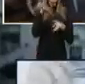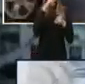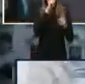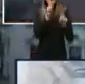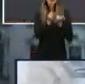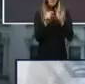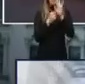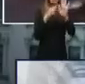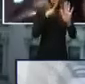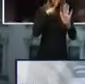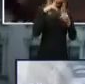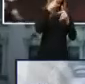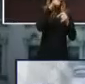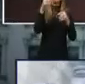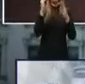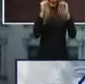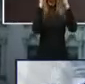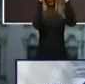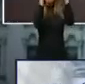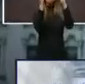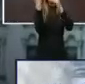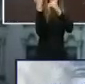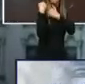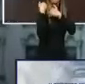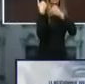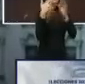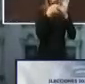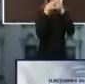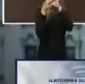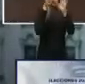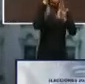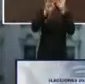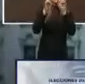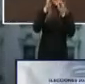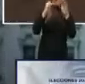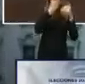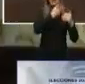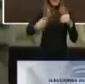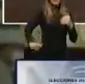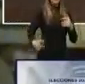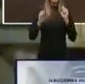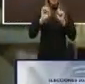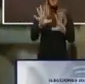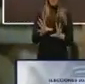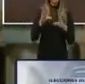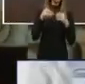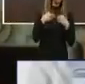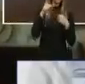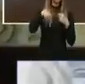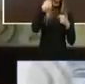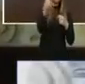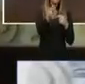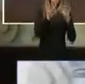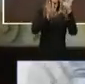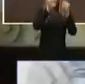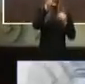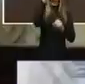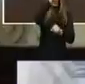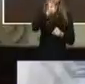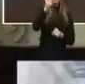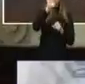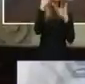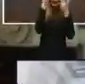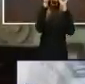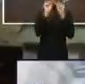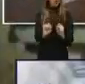al frente del organismo ejecutivo, que tendrán y asumirán el compromiso este 14 de enero de poder